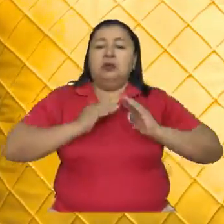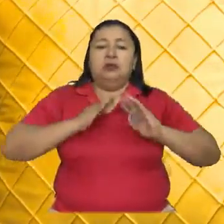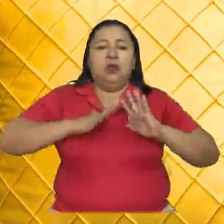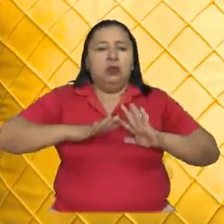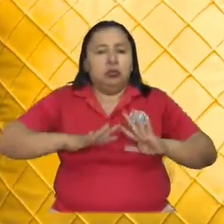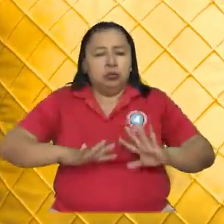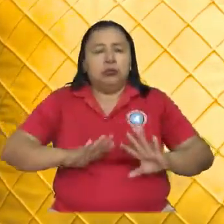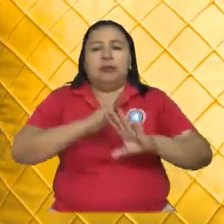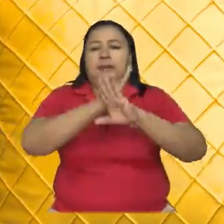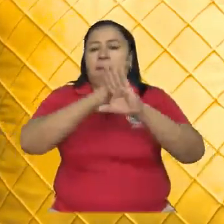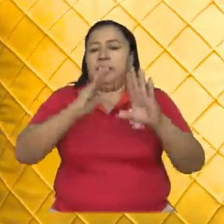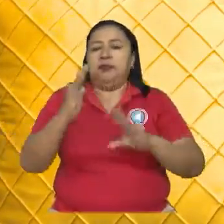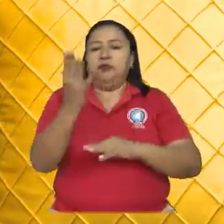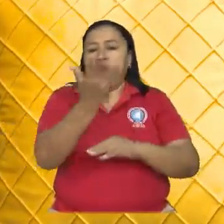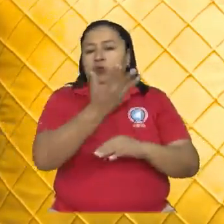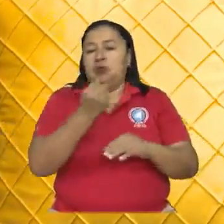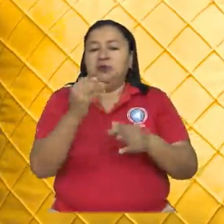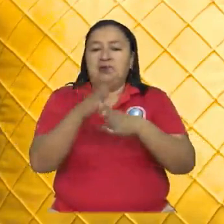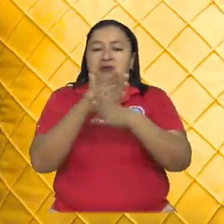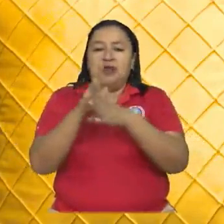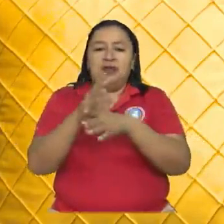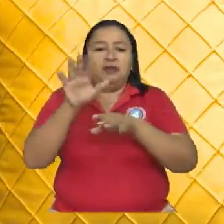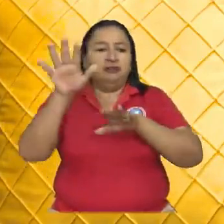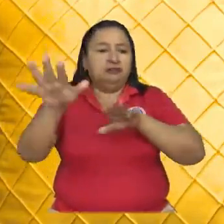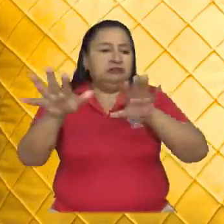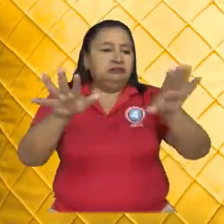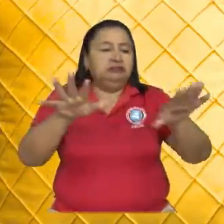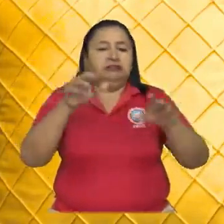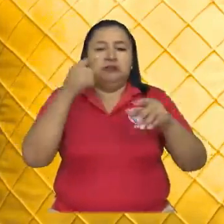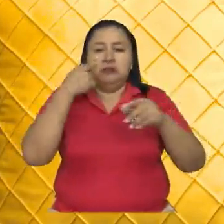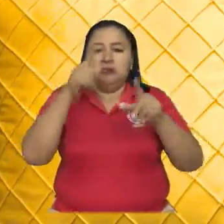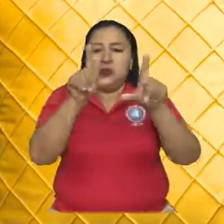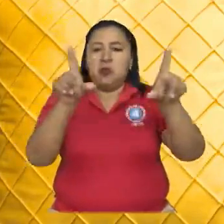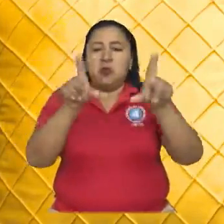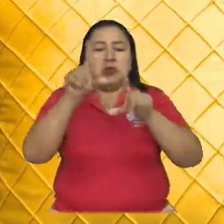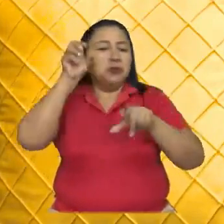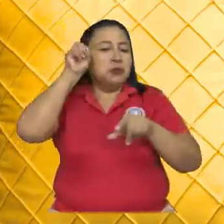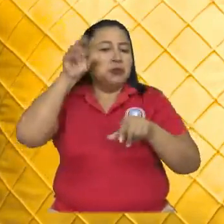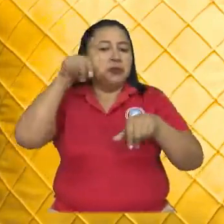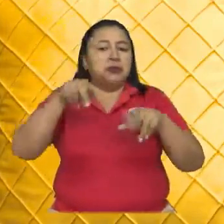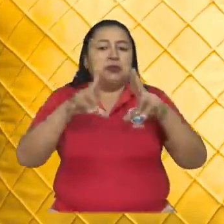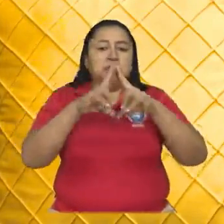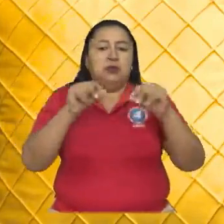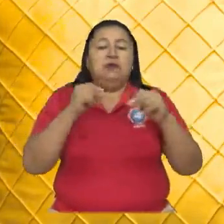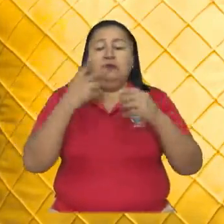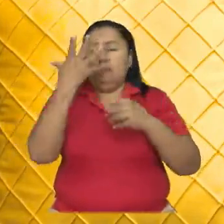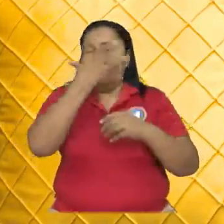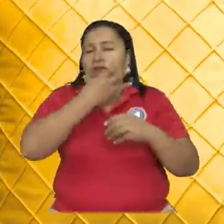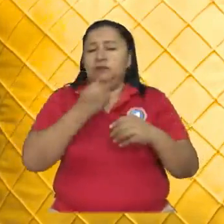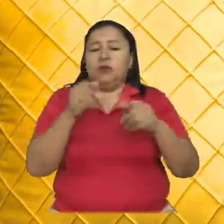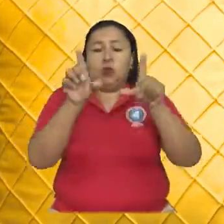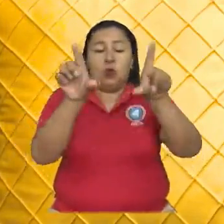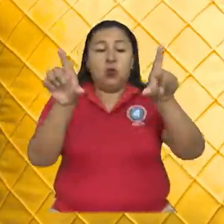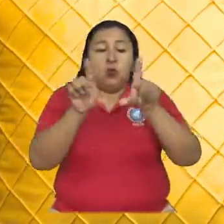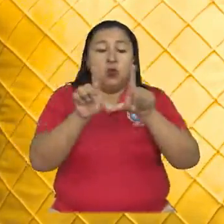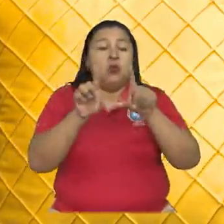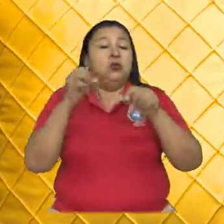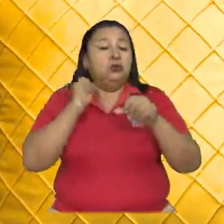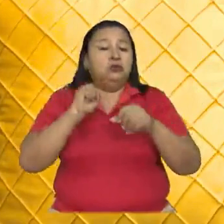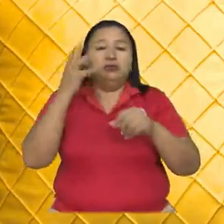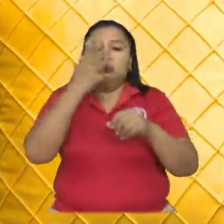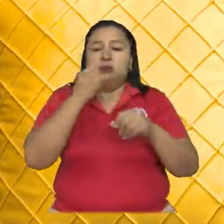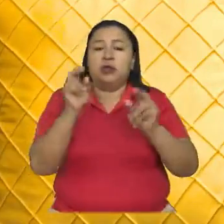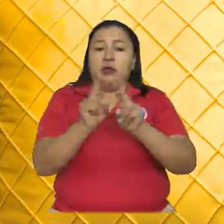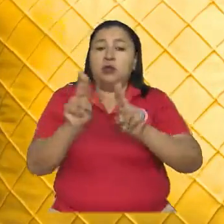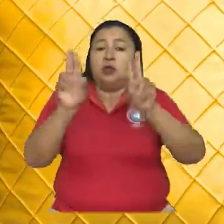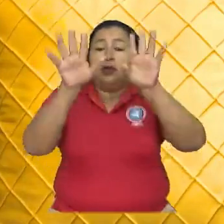paz de los diferentes atractivos turísticos, las bellezas naturales y culturales que posee nuestra tierra de lagos y